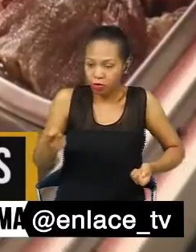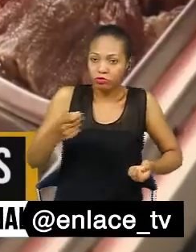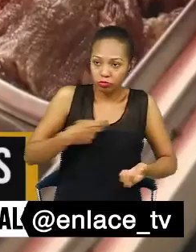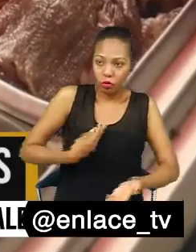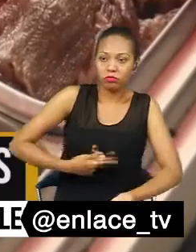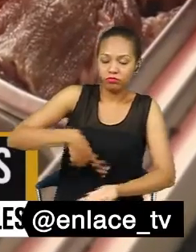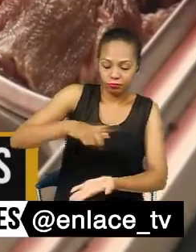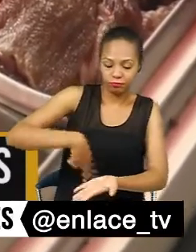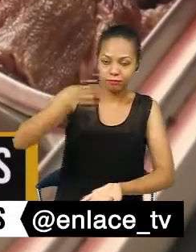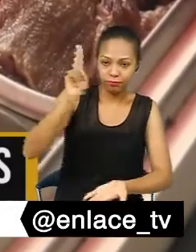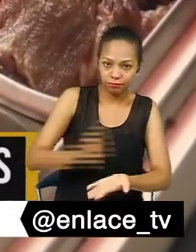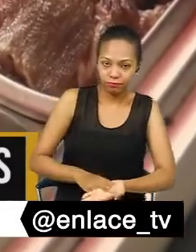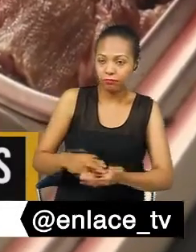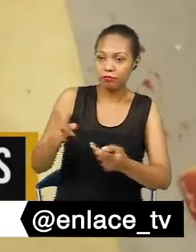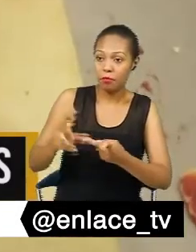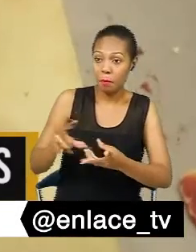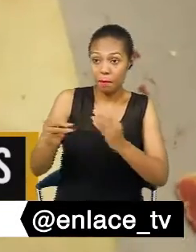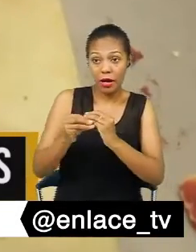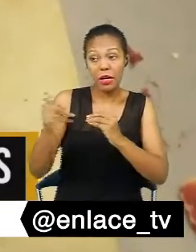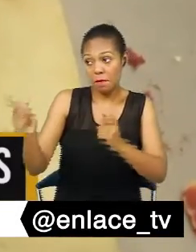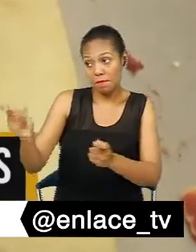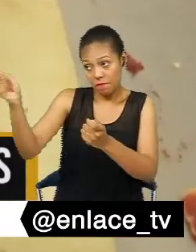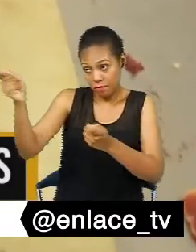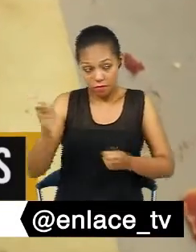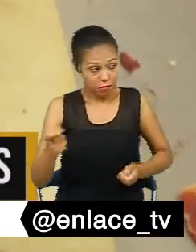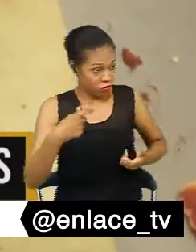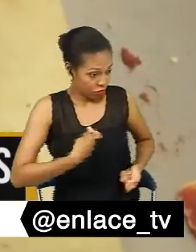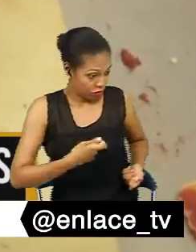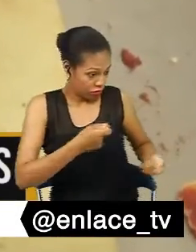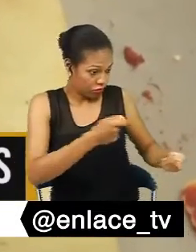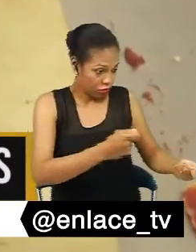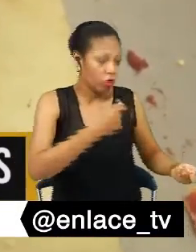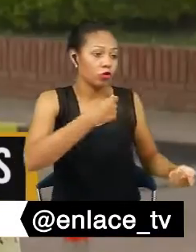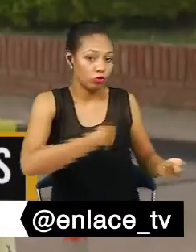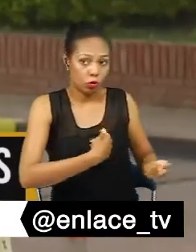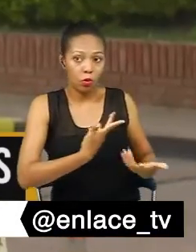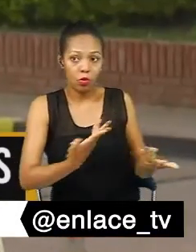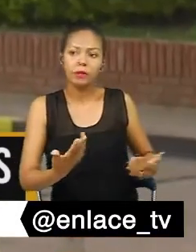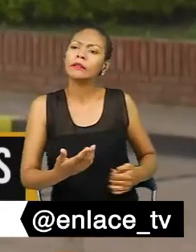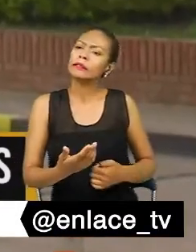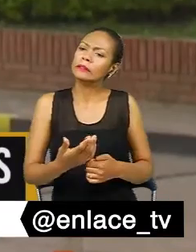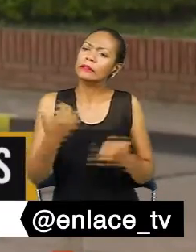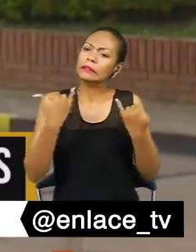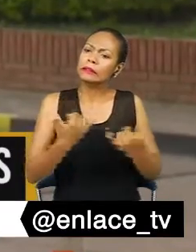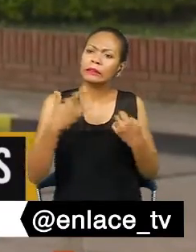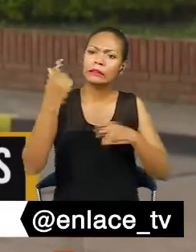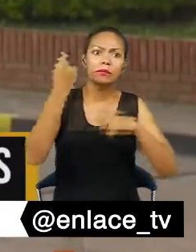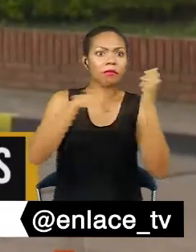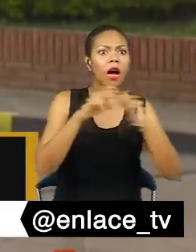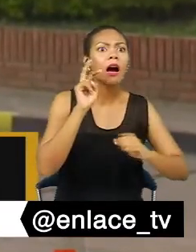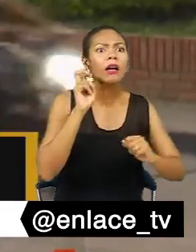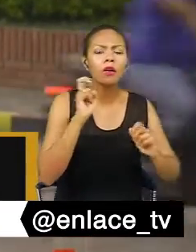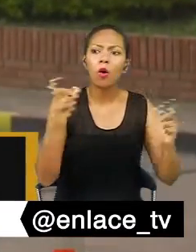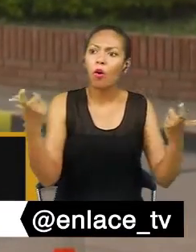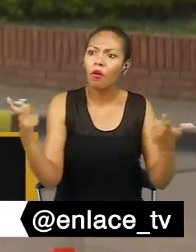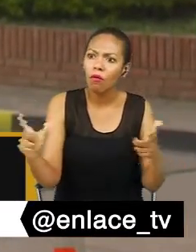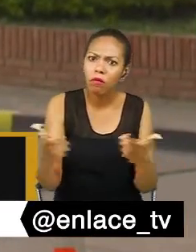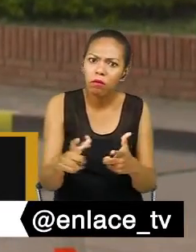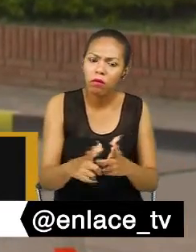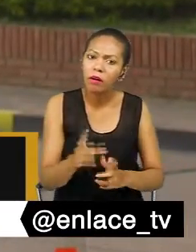que el sacrificio de ganado en el matadero municipal haya bajado a índices preocupantes. La verdad es que es preocupante porque de un